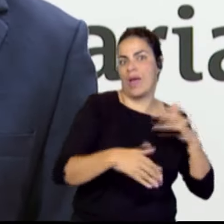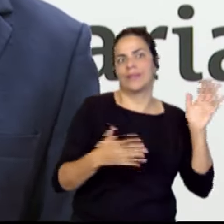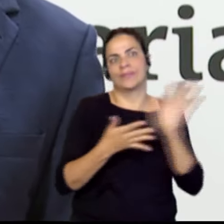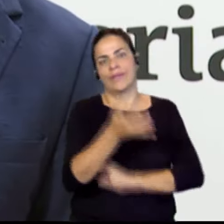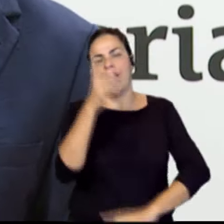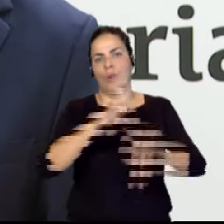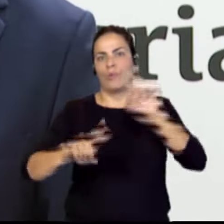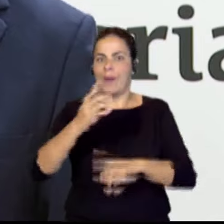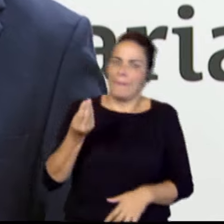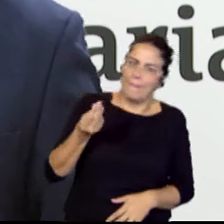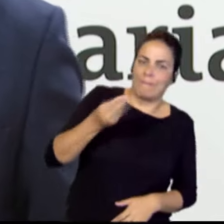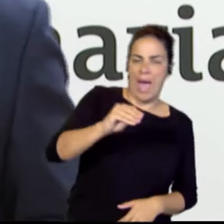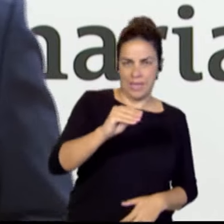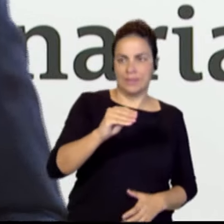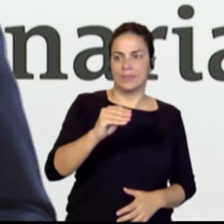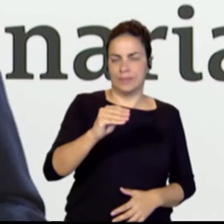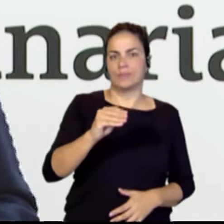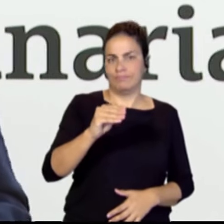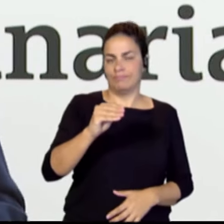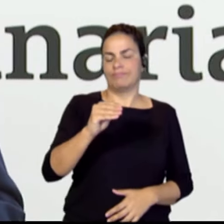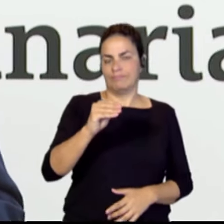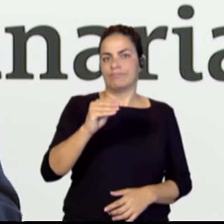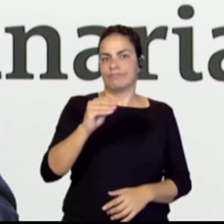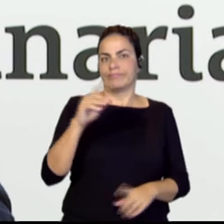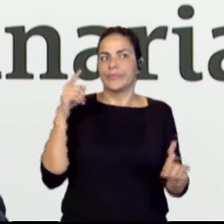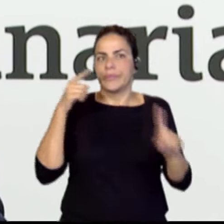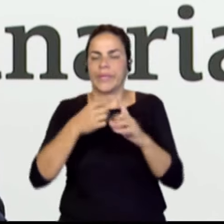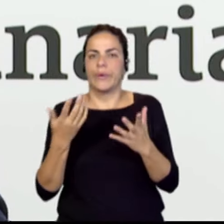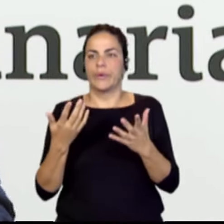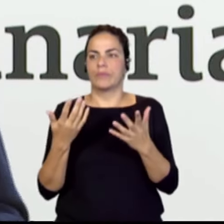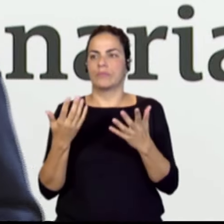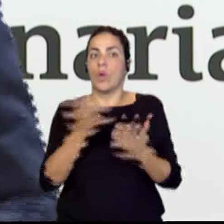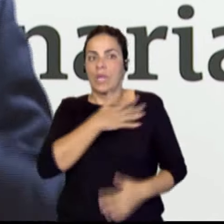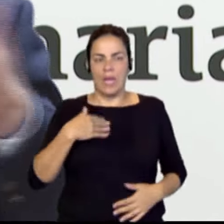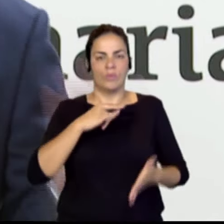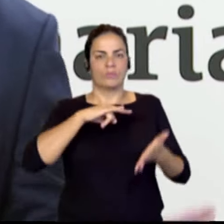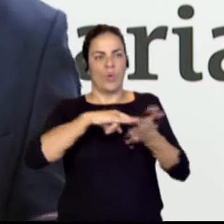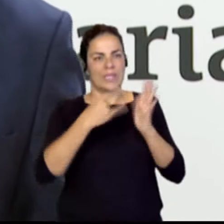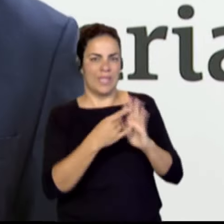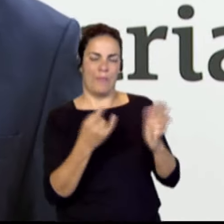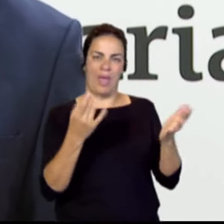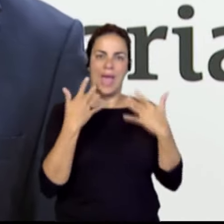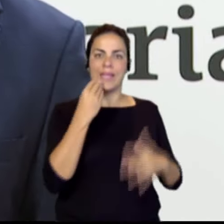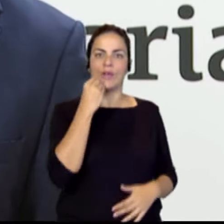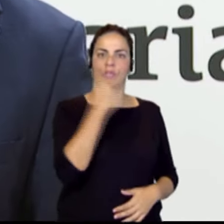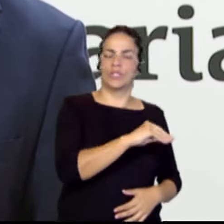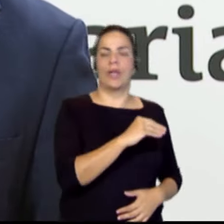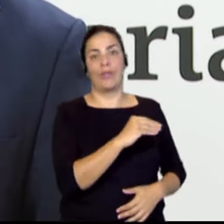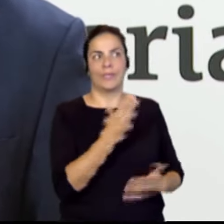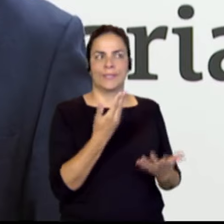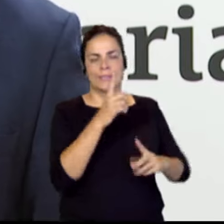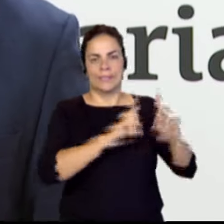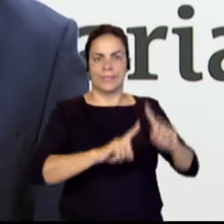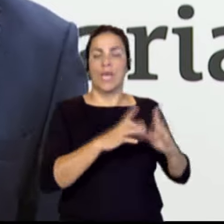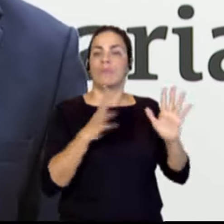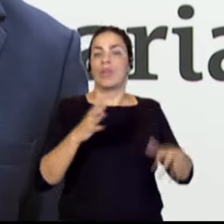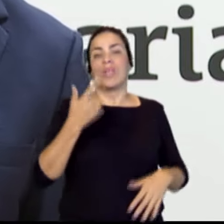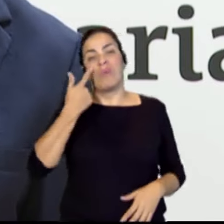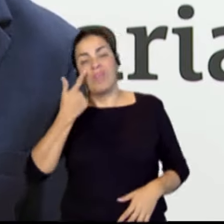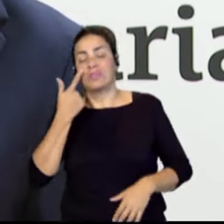hora de poder eh poner en marcha pues sistemas de aire acondicionado y estamos estudiando ese sistema de